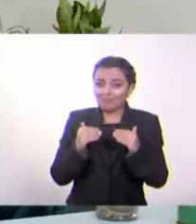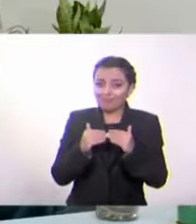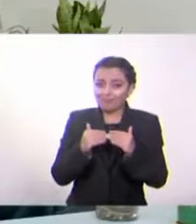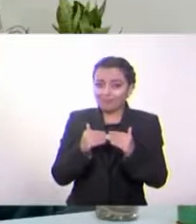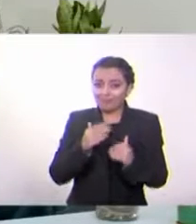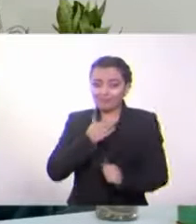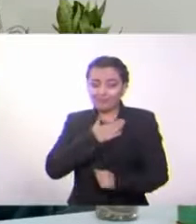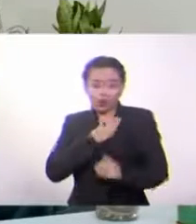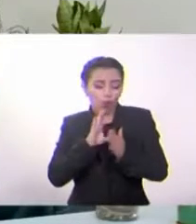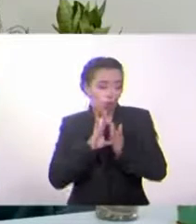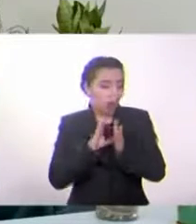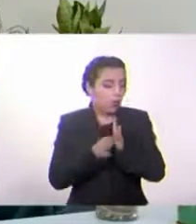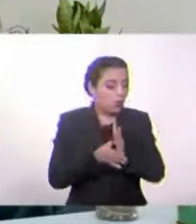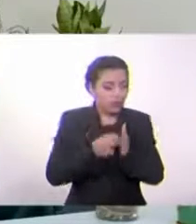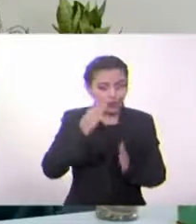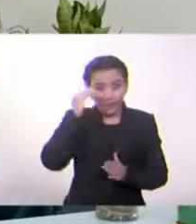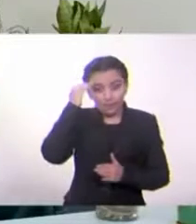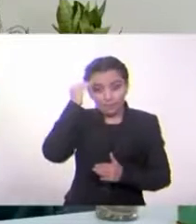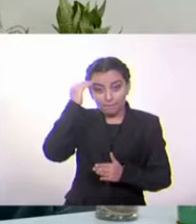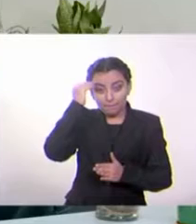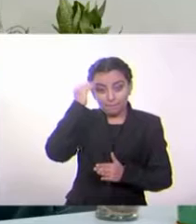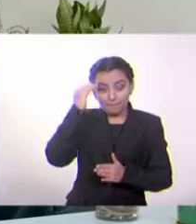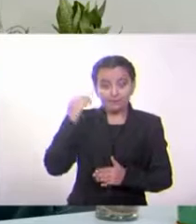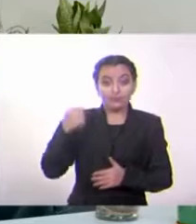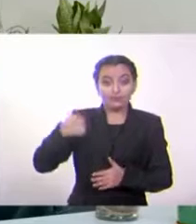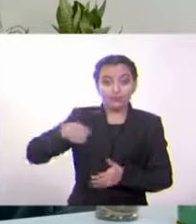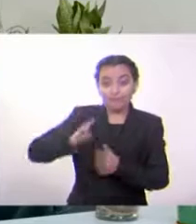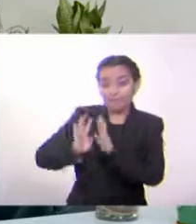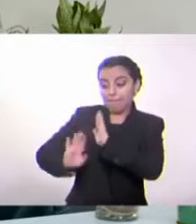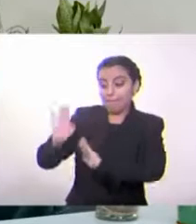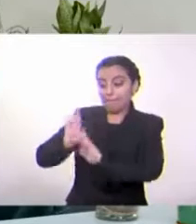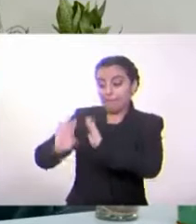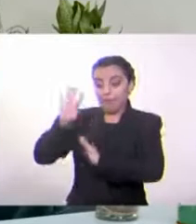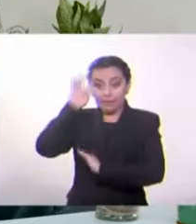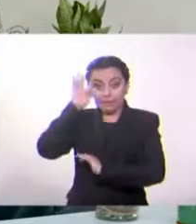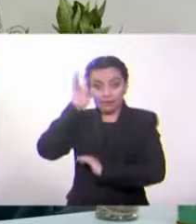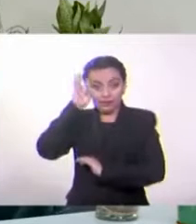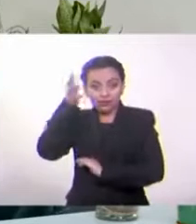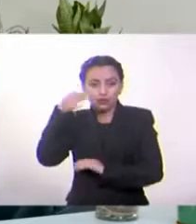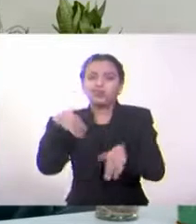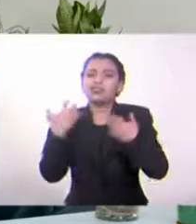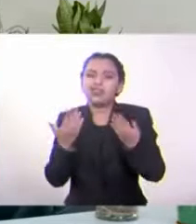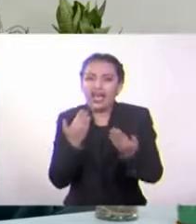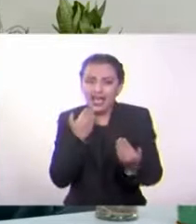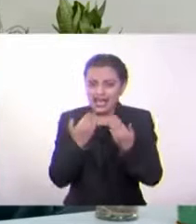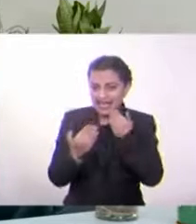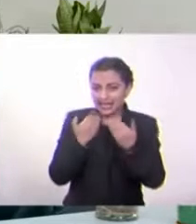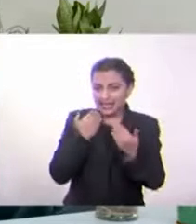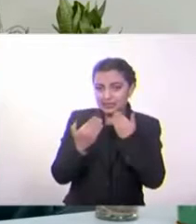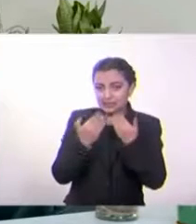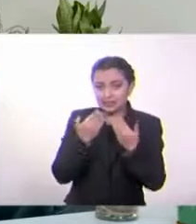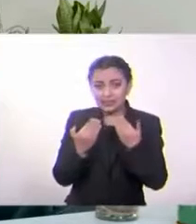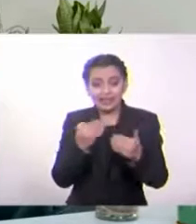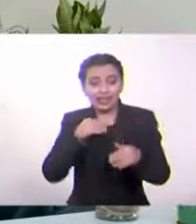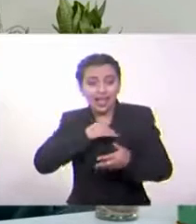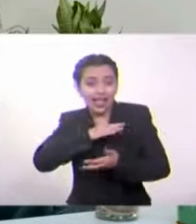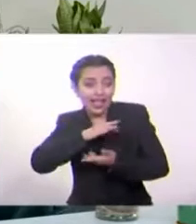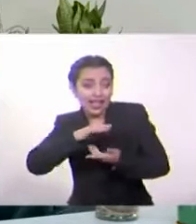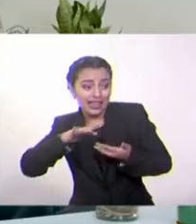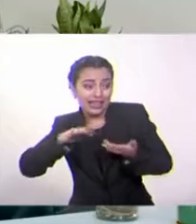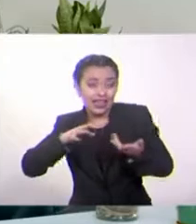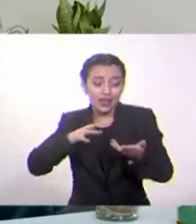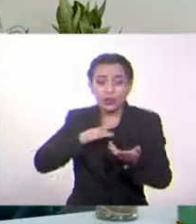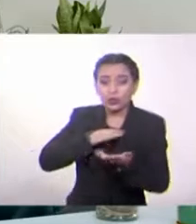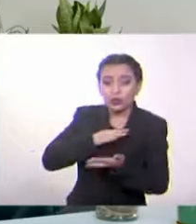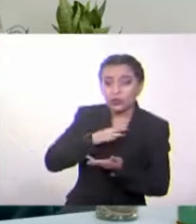características vendrán dadas porque tratan de explicar aquellos fenómenos naturales para los cuales la humanidad en